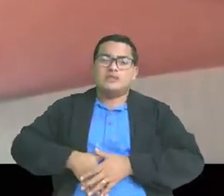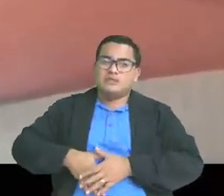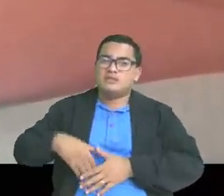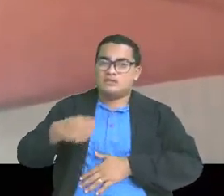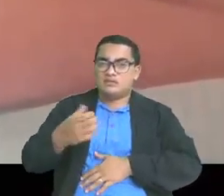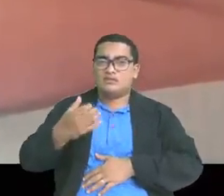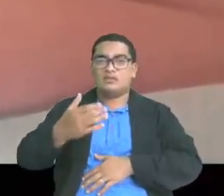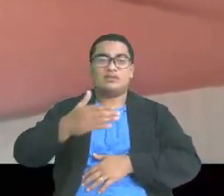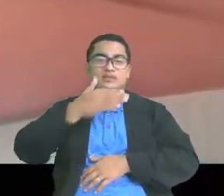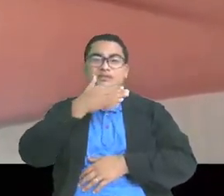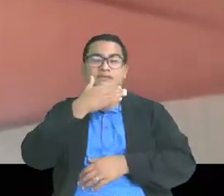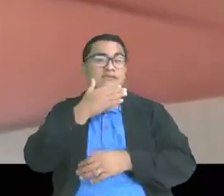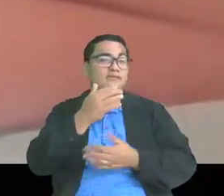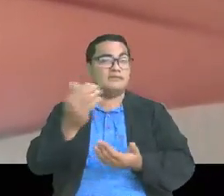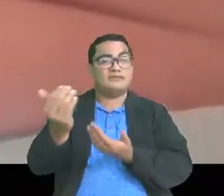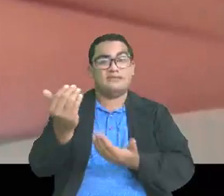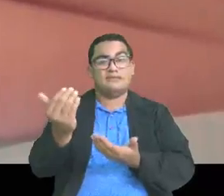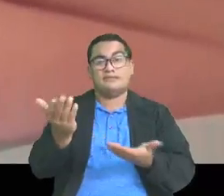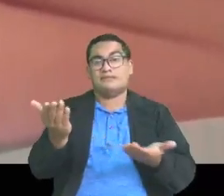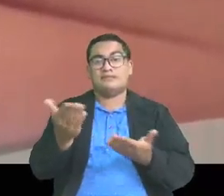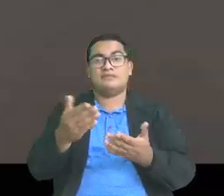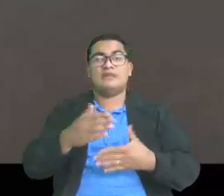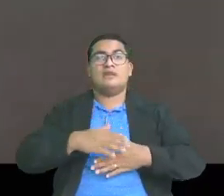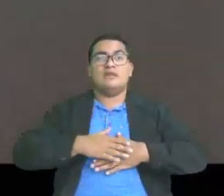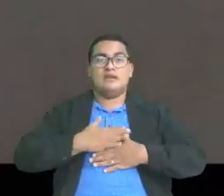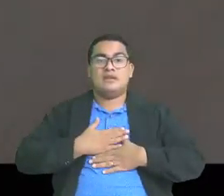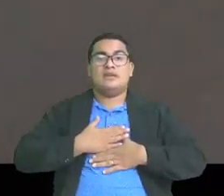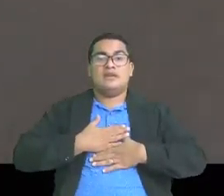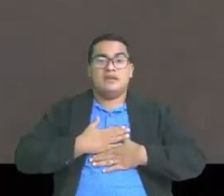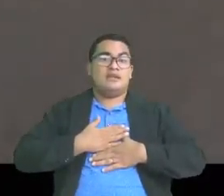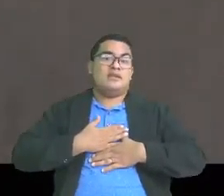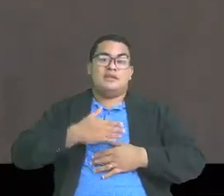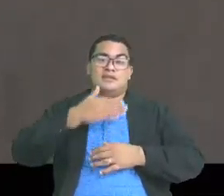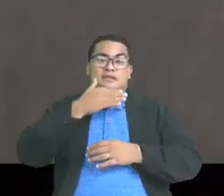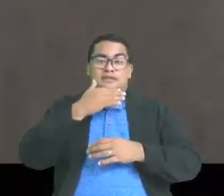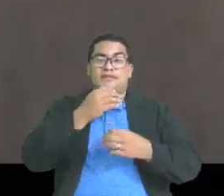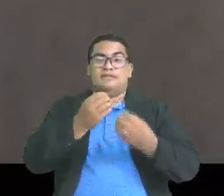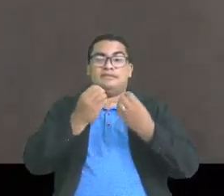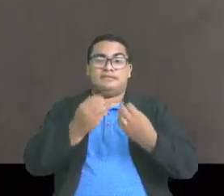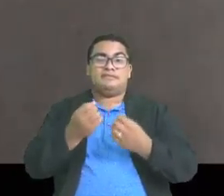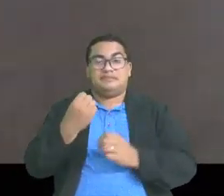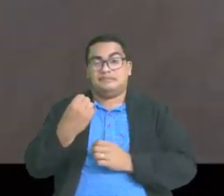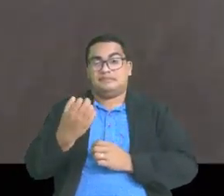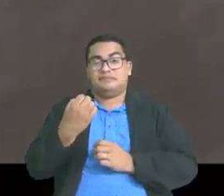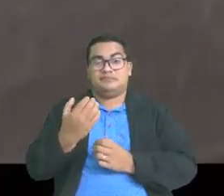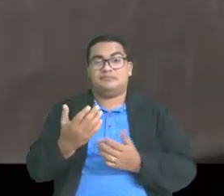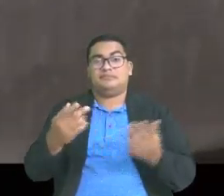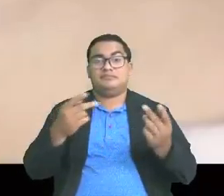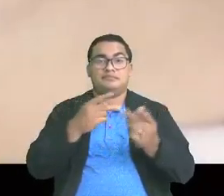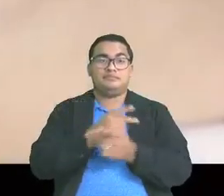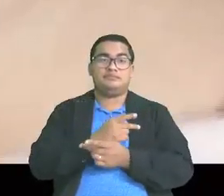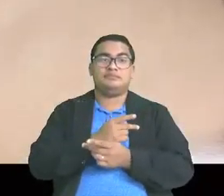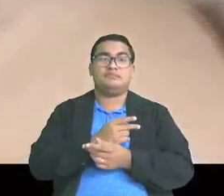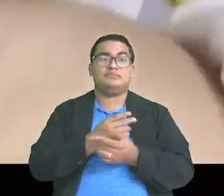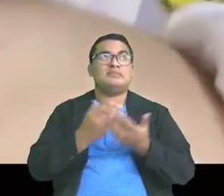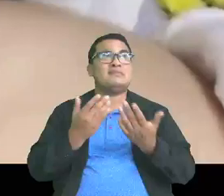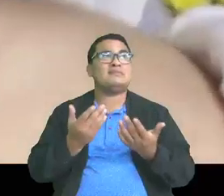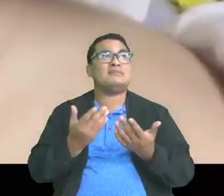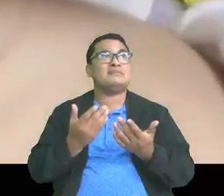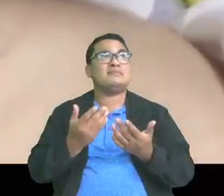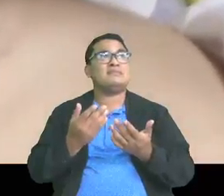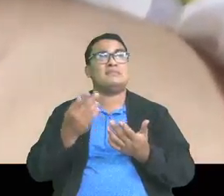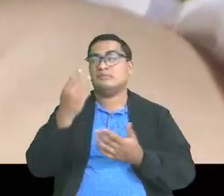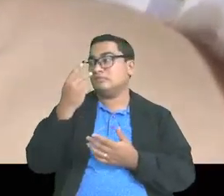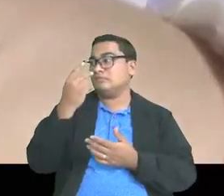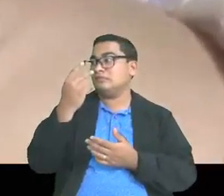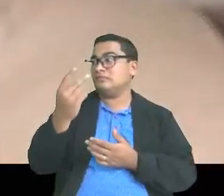incomodidad para el niño, le restringen la respiración, ahí sí causa ya el dolor, las molestias. Sí. Mire, ese es un niño ya